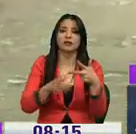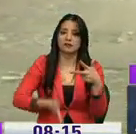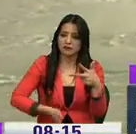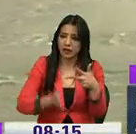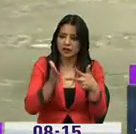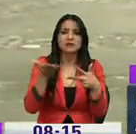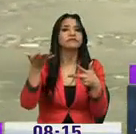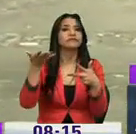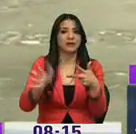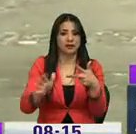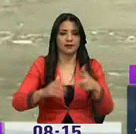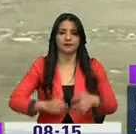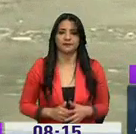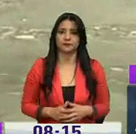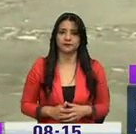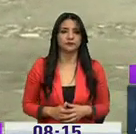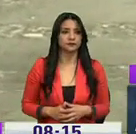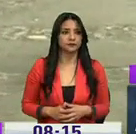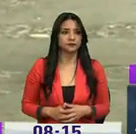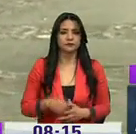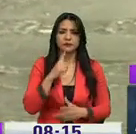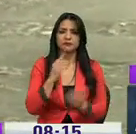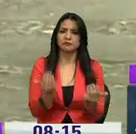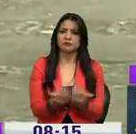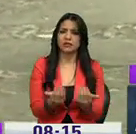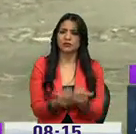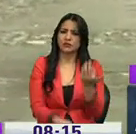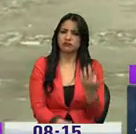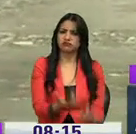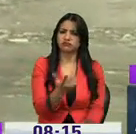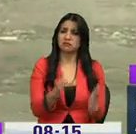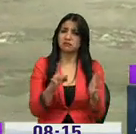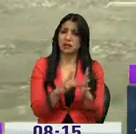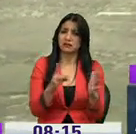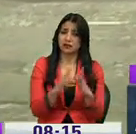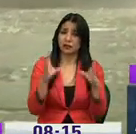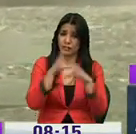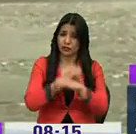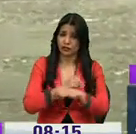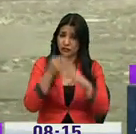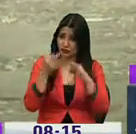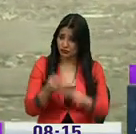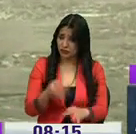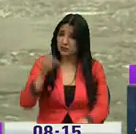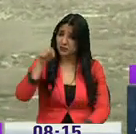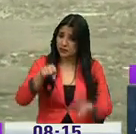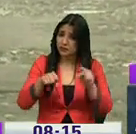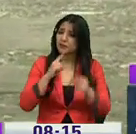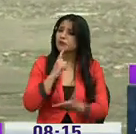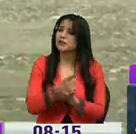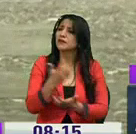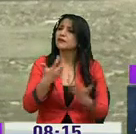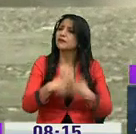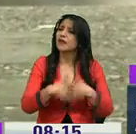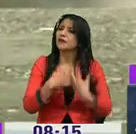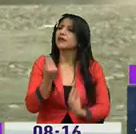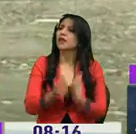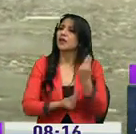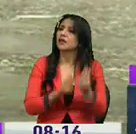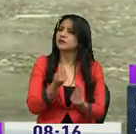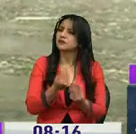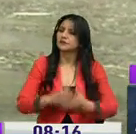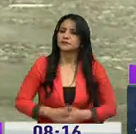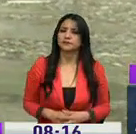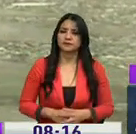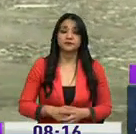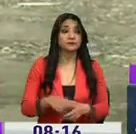de la seguridad. Me decían que queman basura, que queman plástico en la noche. ¿Puede precisar eso? ¿Qué es lo que hace la fábrica y por qué contamina tanto el